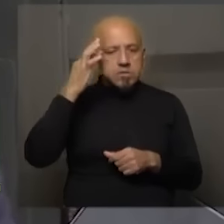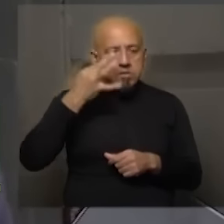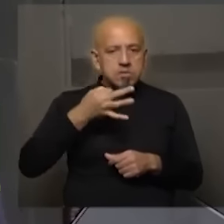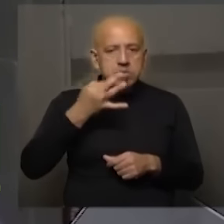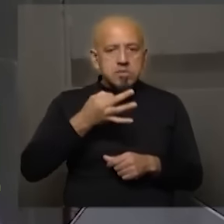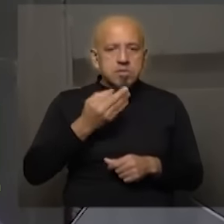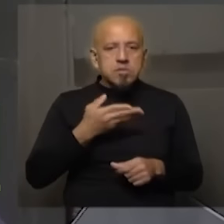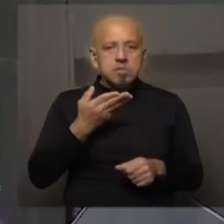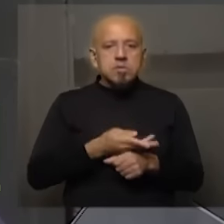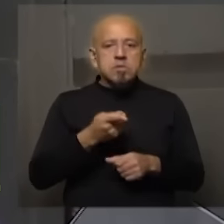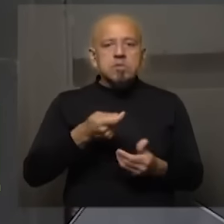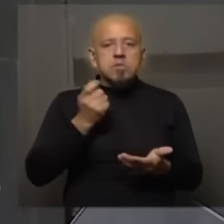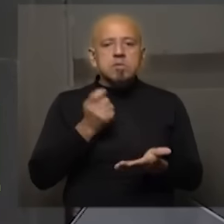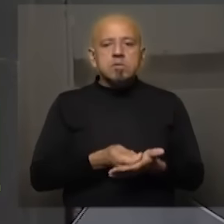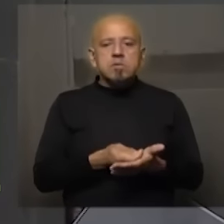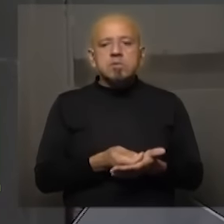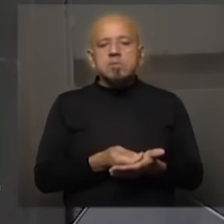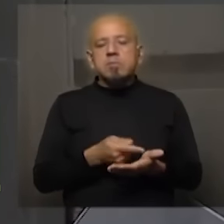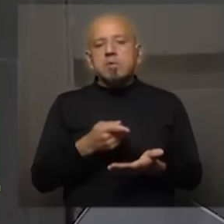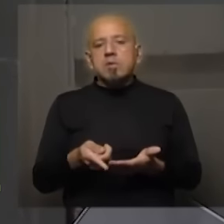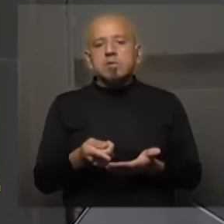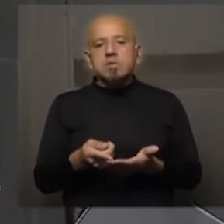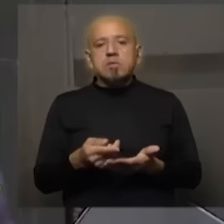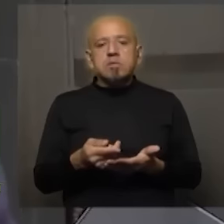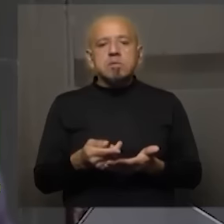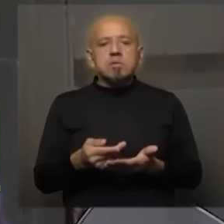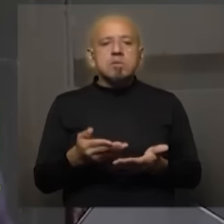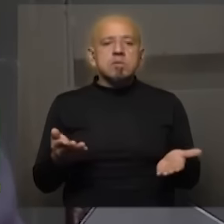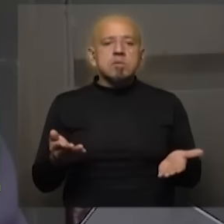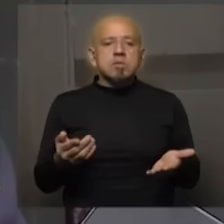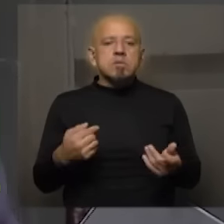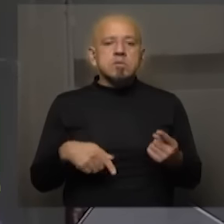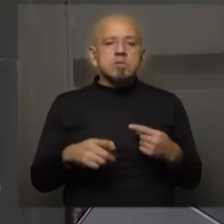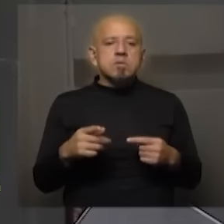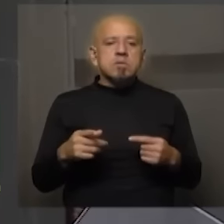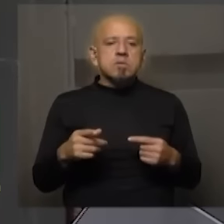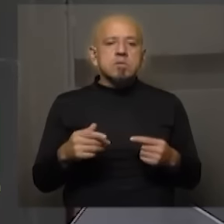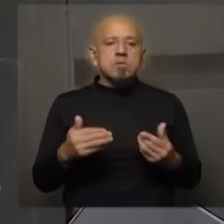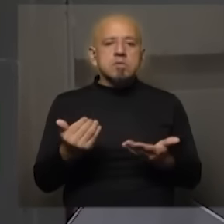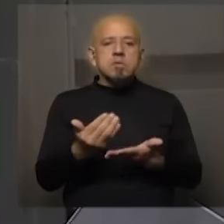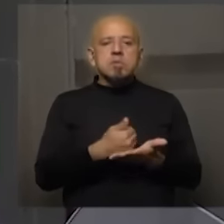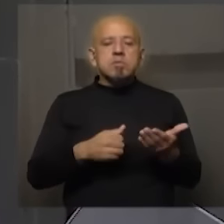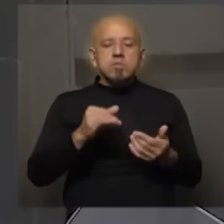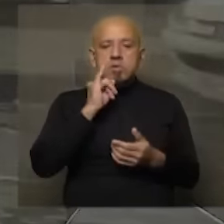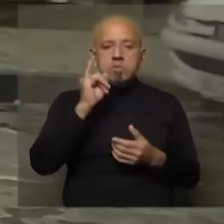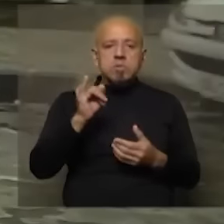pidiendo, pagando, procurando amedrentarnos para que retiráramos esa denuncia.